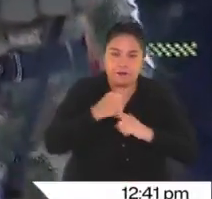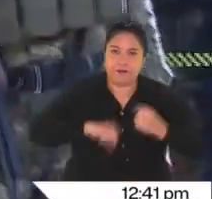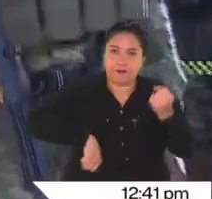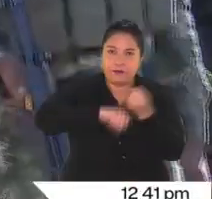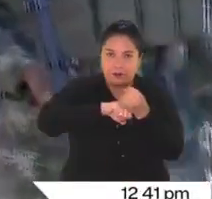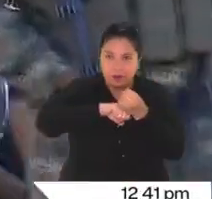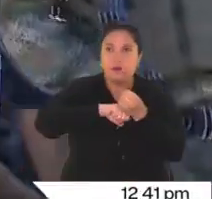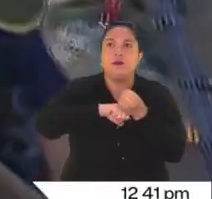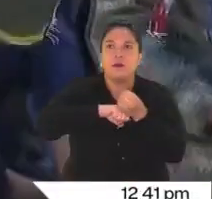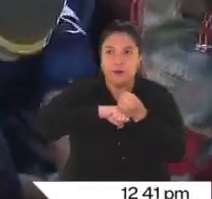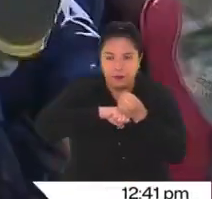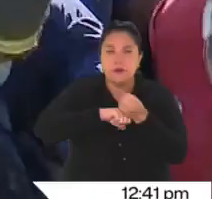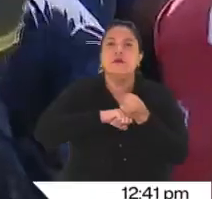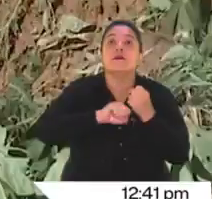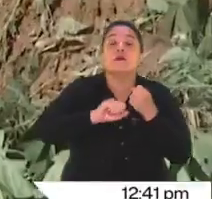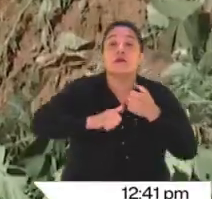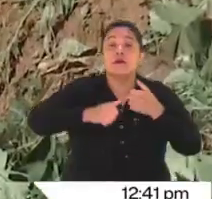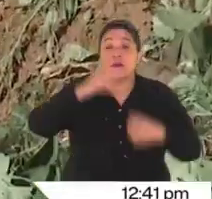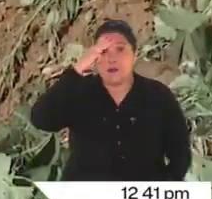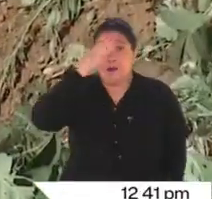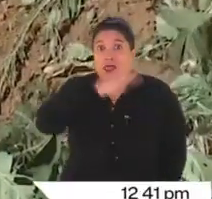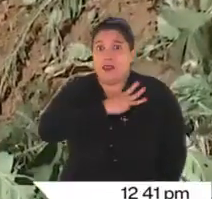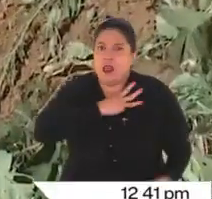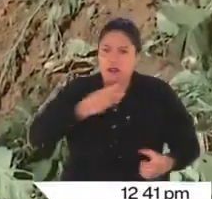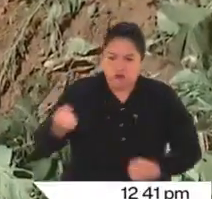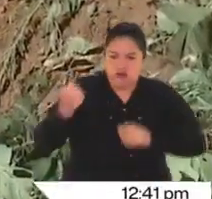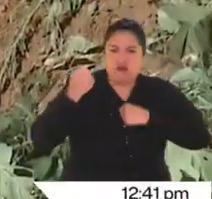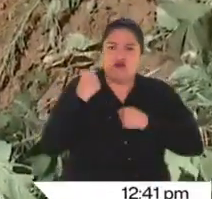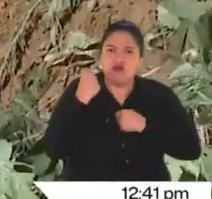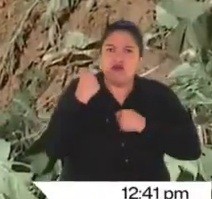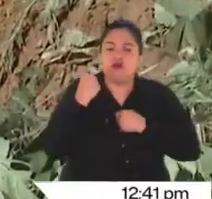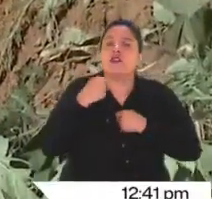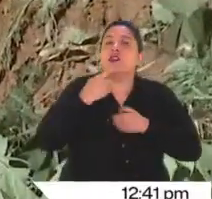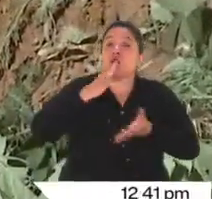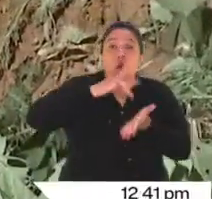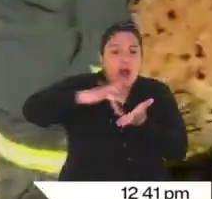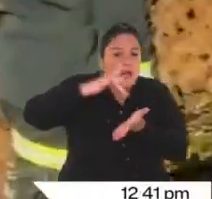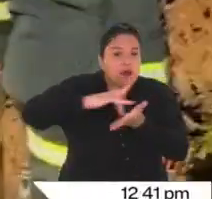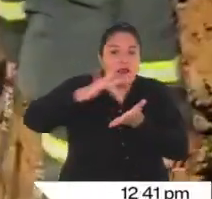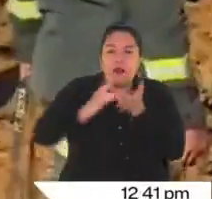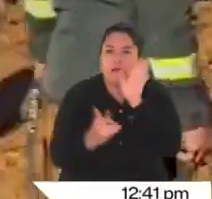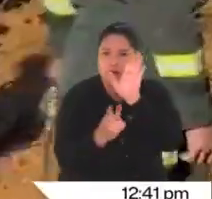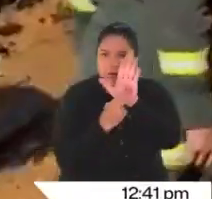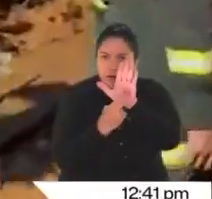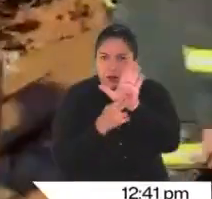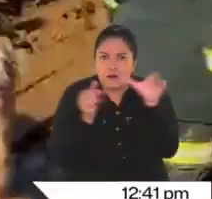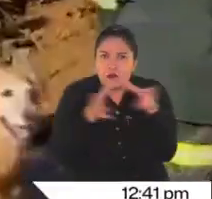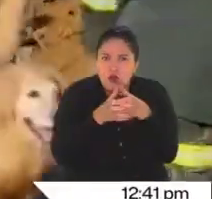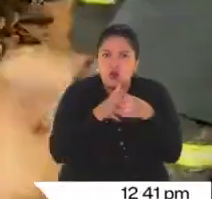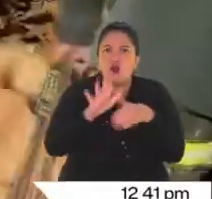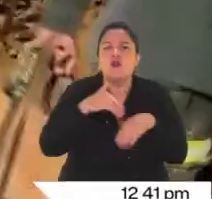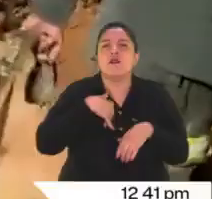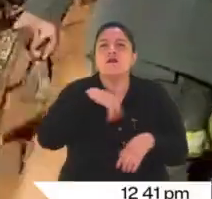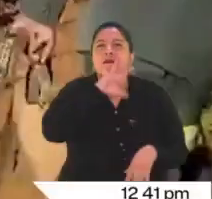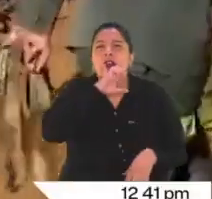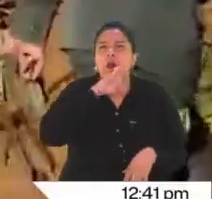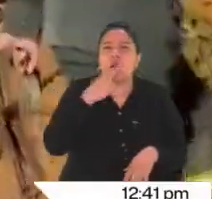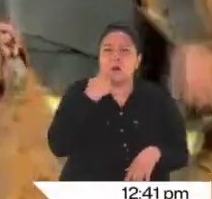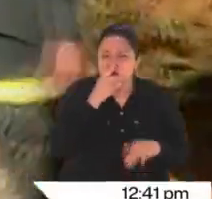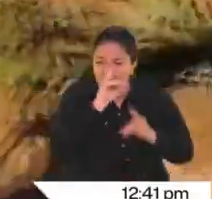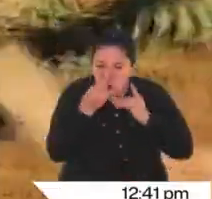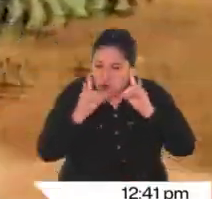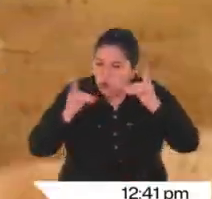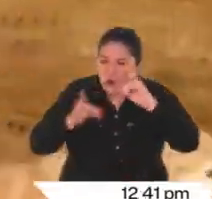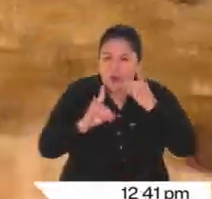General de las Fuerzas Militares ordenó que estén listas las unidades de operaciones especiales en emergencias y desastres, quienes con el apoyo de caninos entrenados en búsqueda y